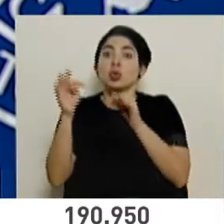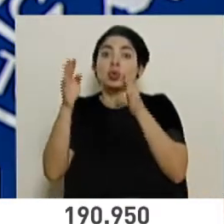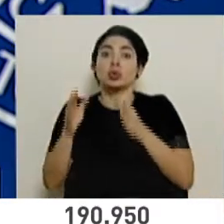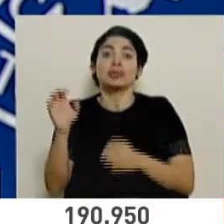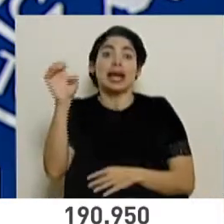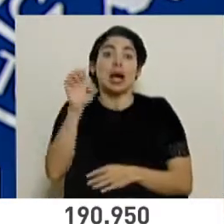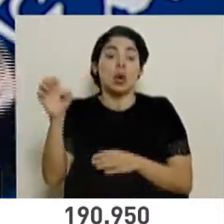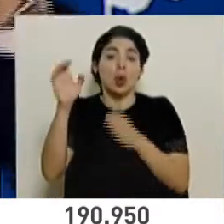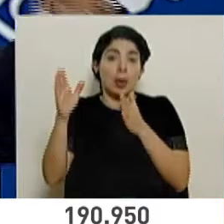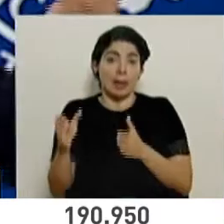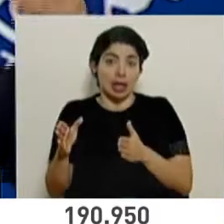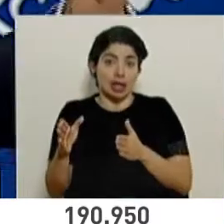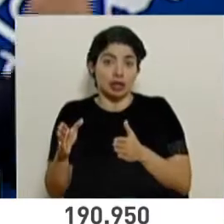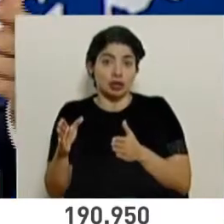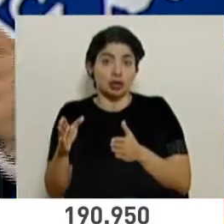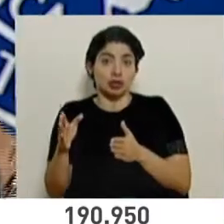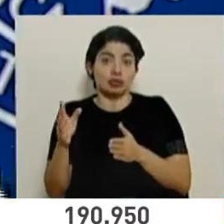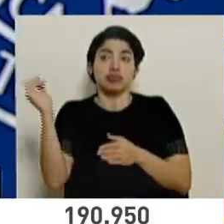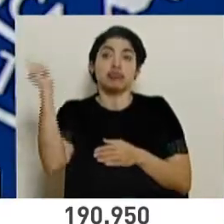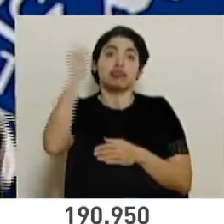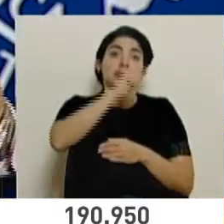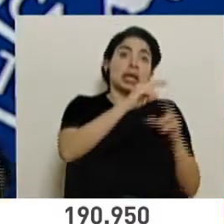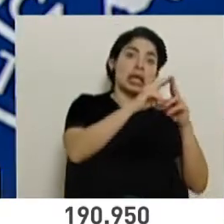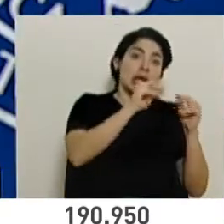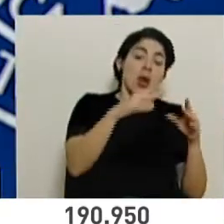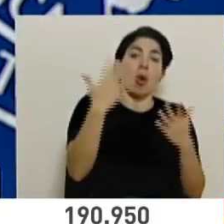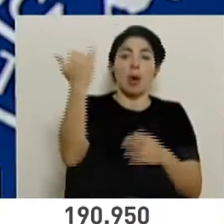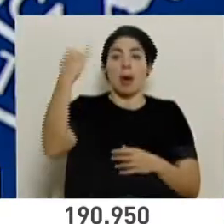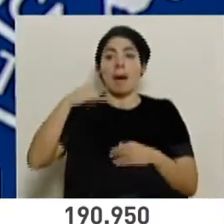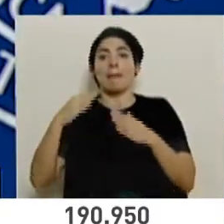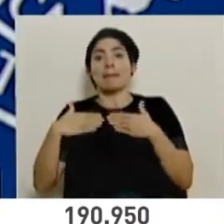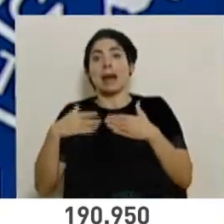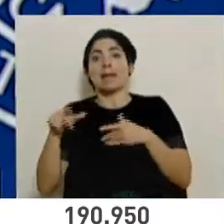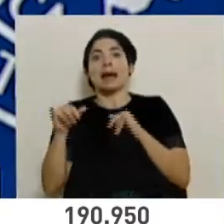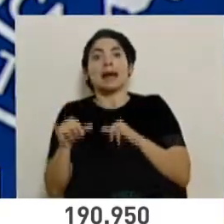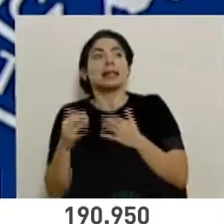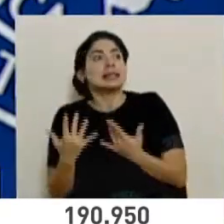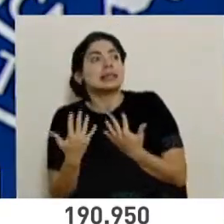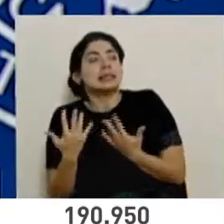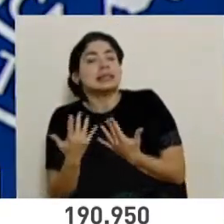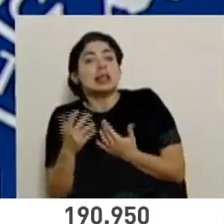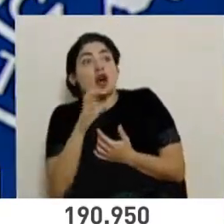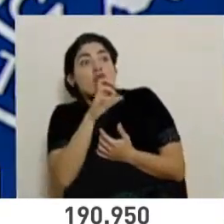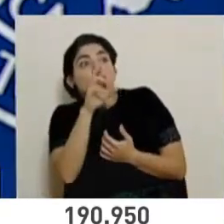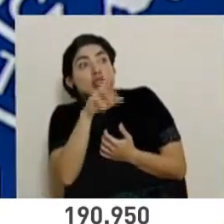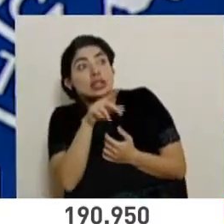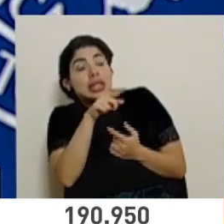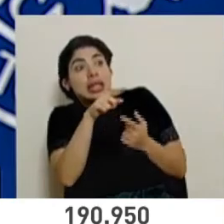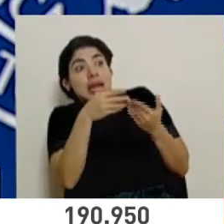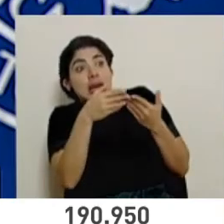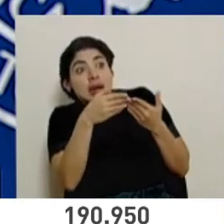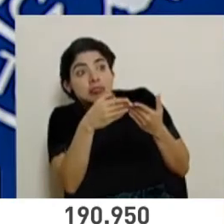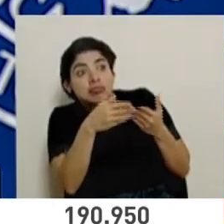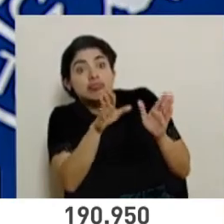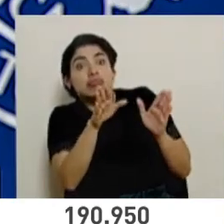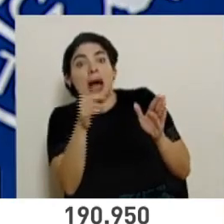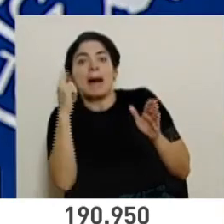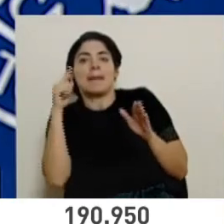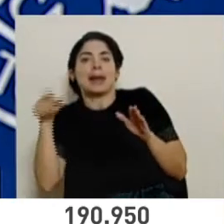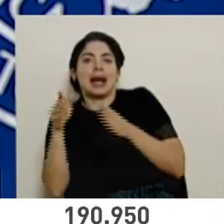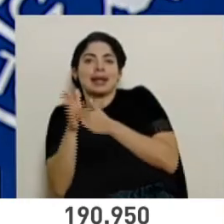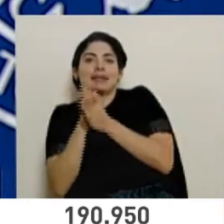europeos que están en Nicaragua y en Panamá esperando deseosamente que Costa Rica proceda a aplicar este procedimiento